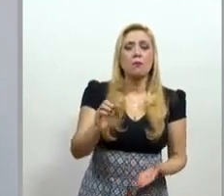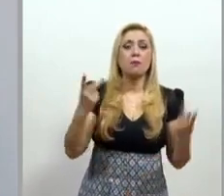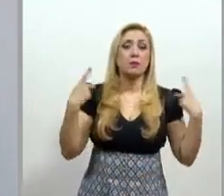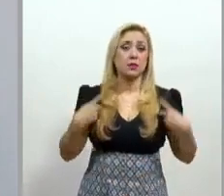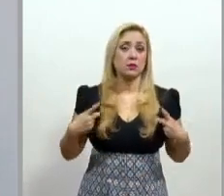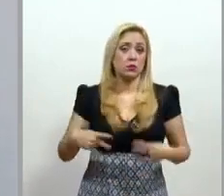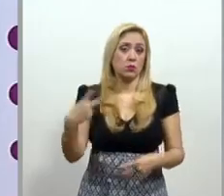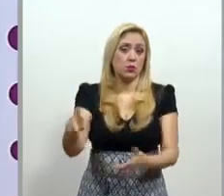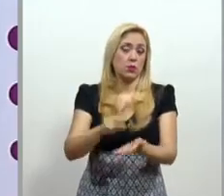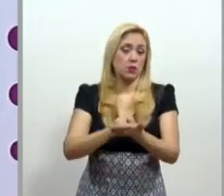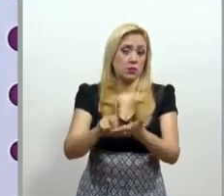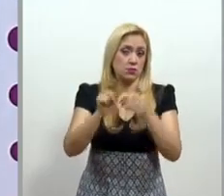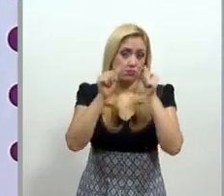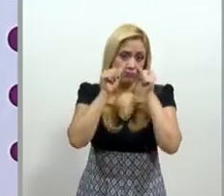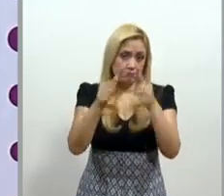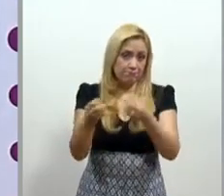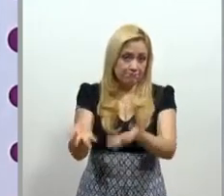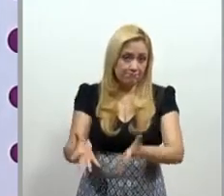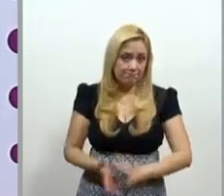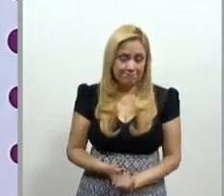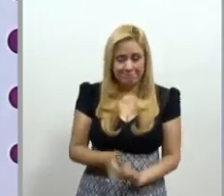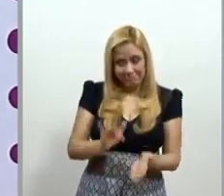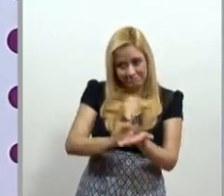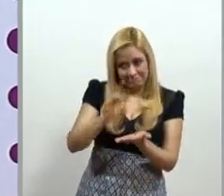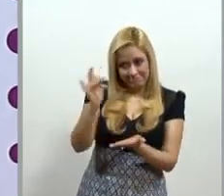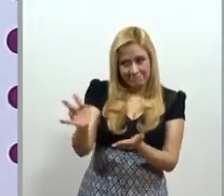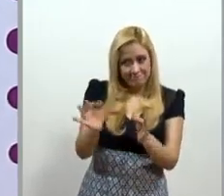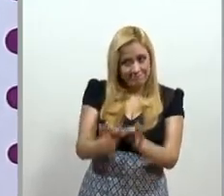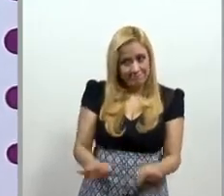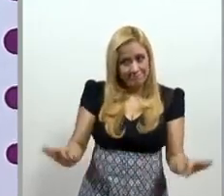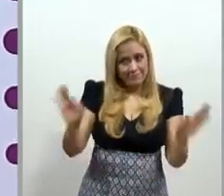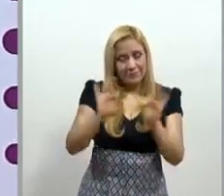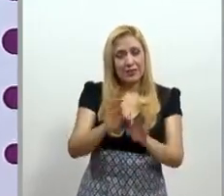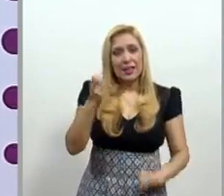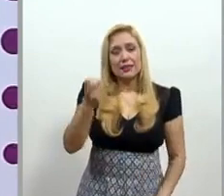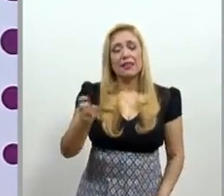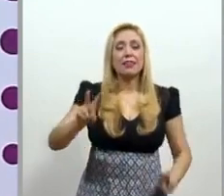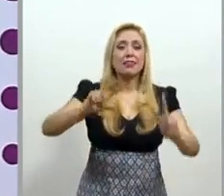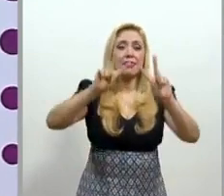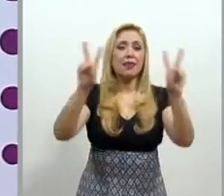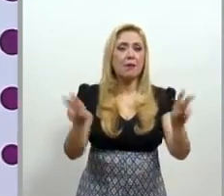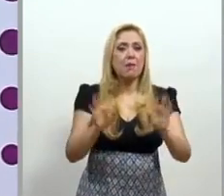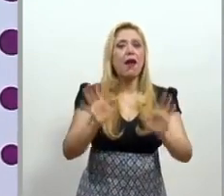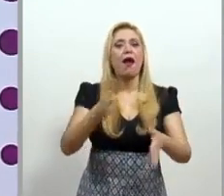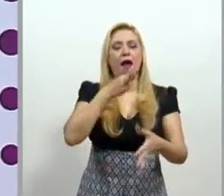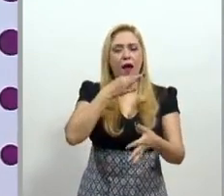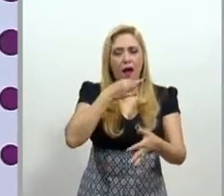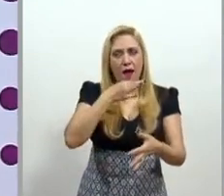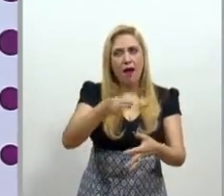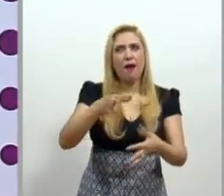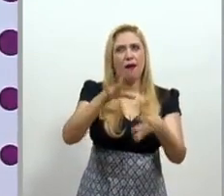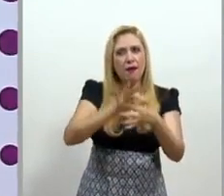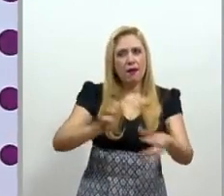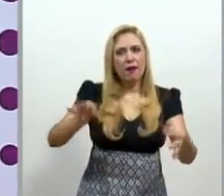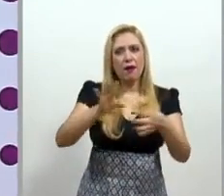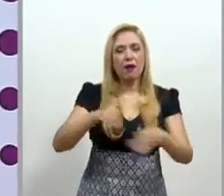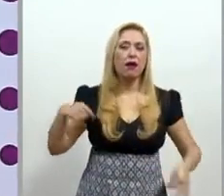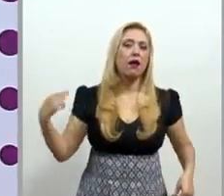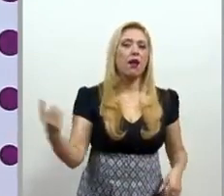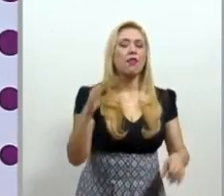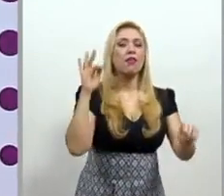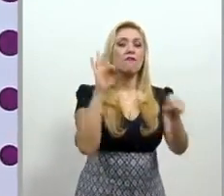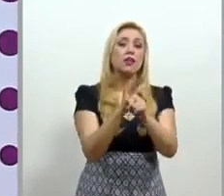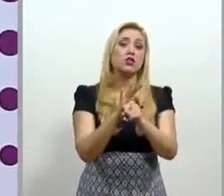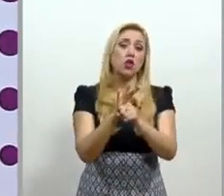personas. Gracias, Lina, me parece muy relevante. De hecho, esta temática la hemos tratado también, el papel de los defensores de derechos humanos